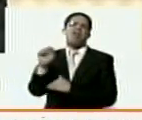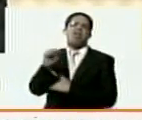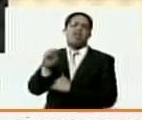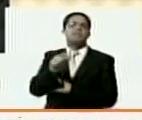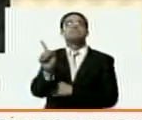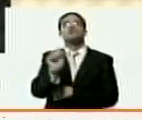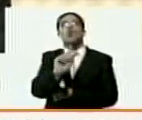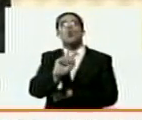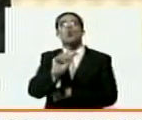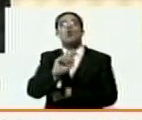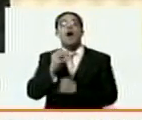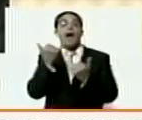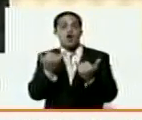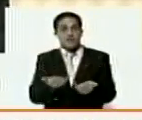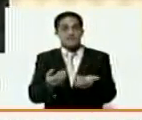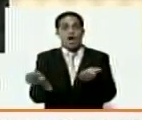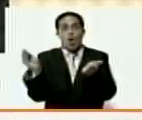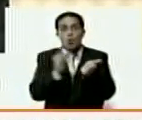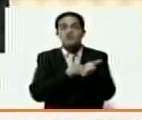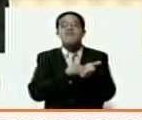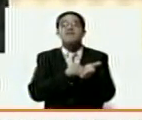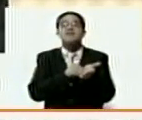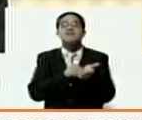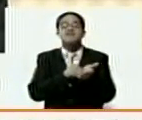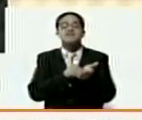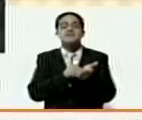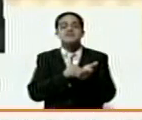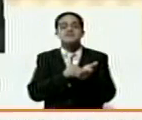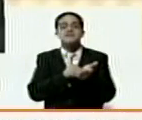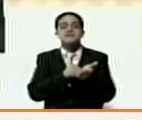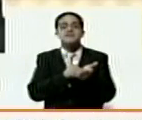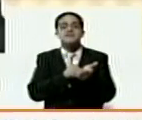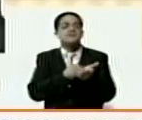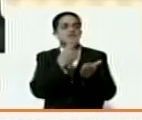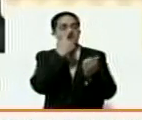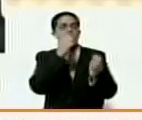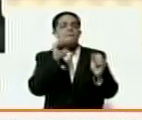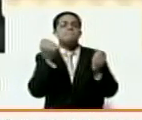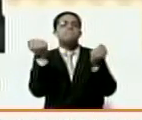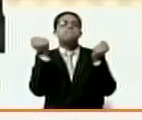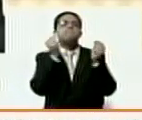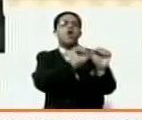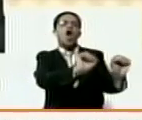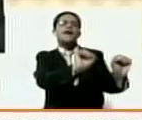ha comenzado a hablar de nuevo de un bloqueo naval contra Venezuela.